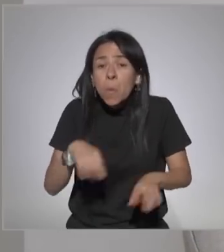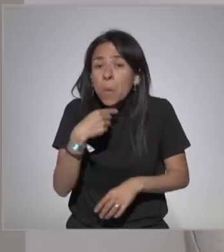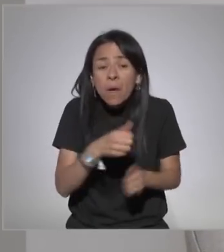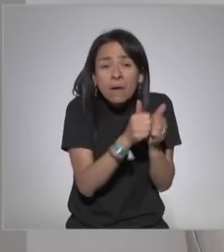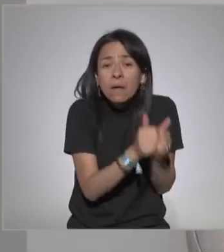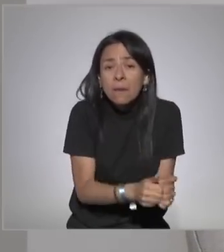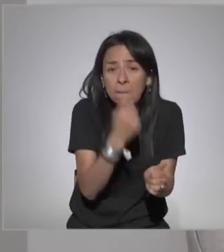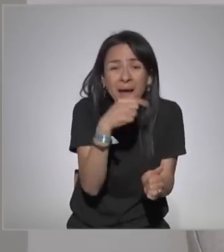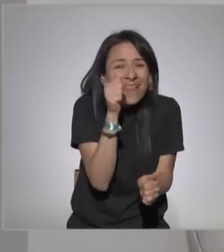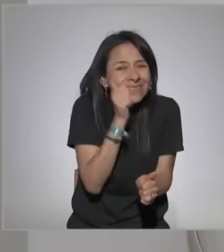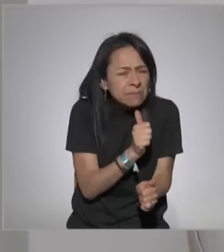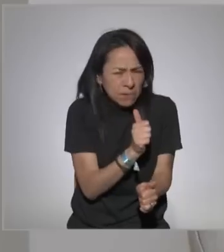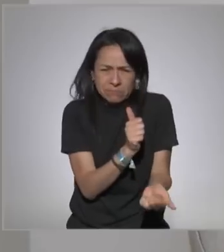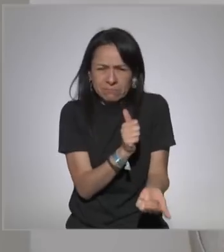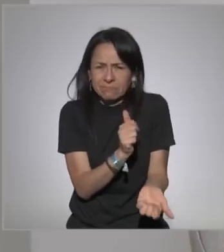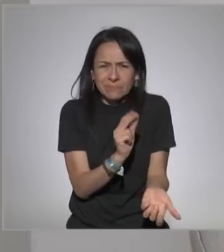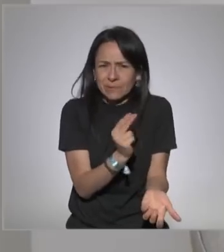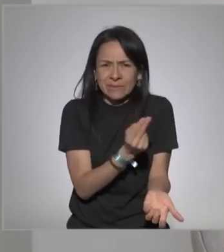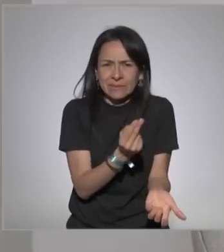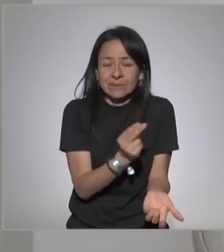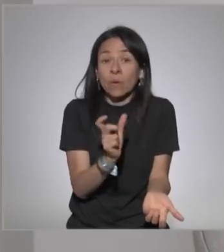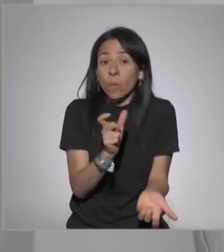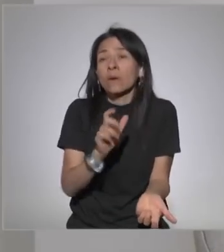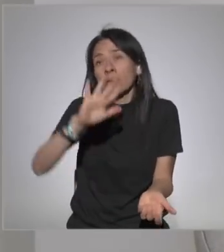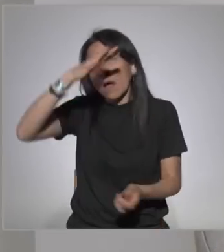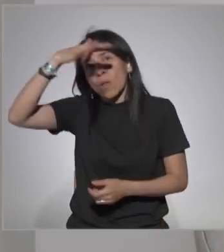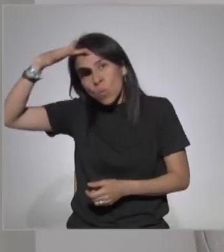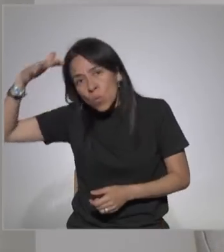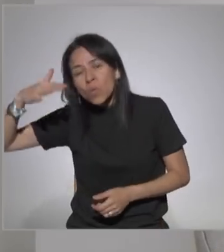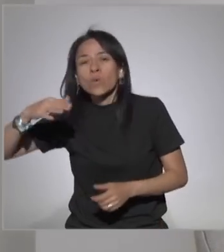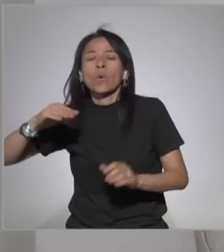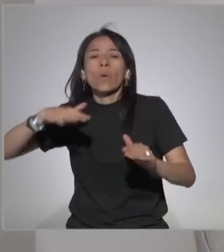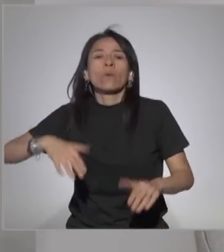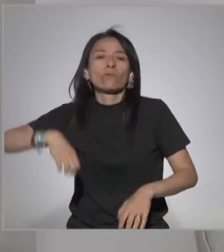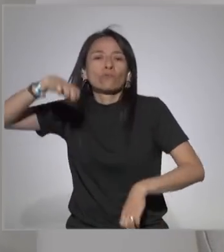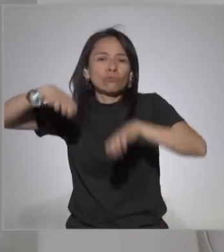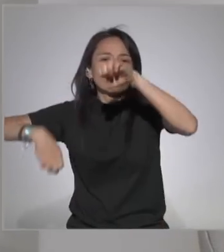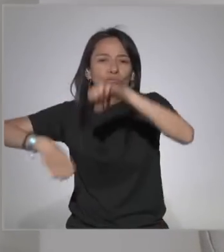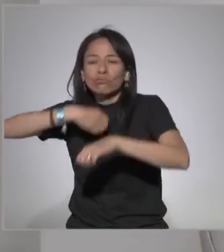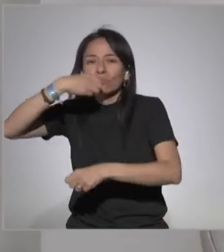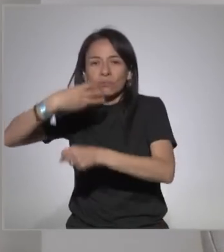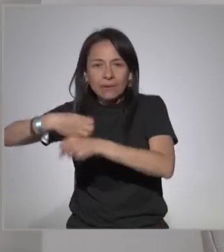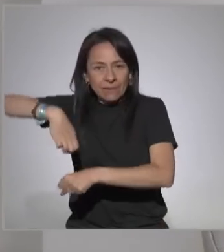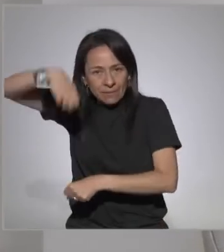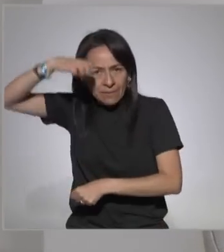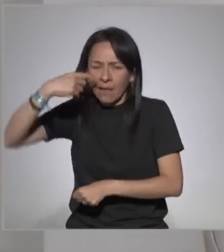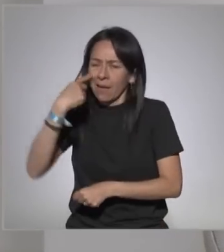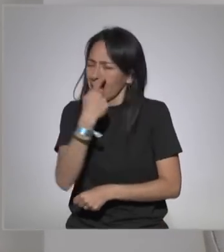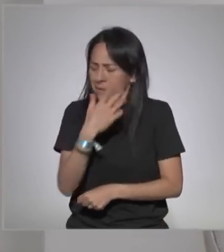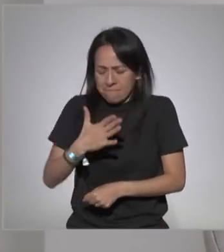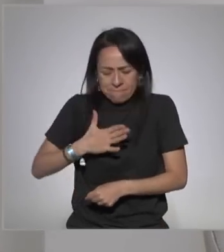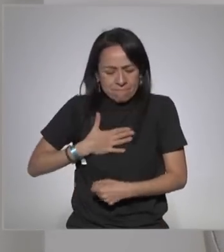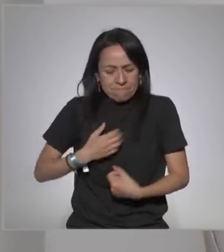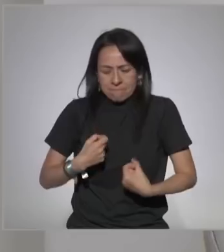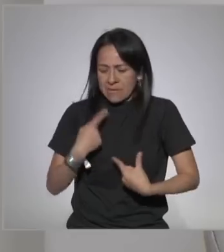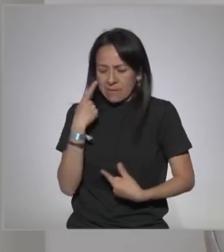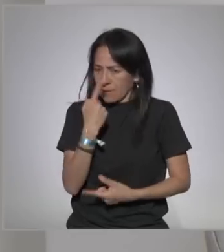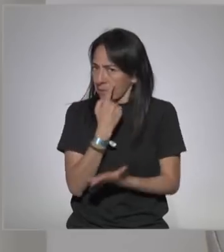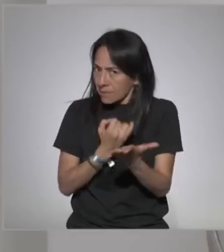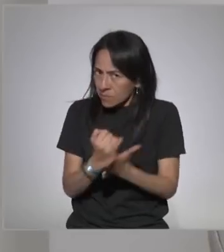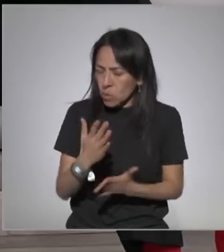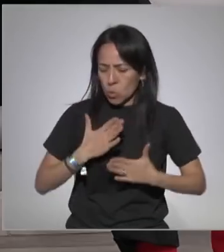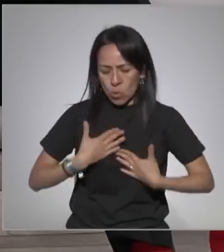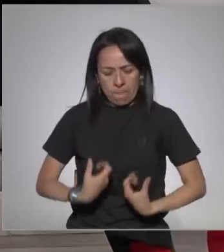adultez, hay tres elementos muy importantes. Tomas tus propias decisiones, cuidas de ti mismo y tienes la